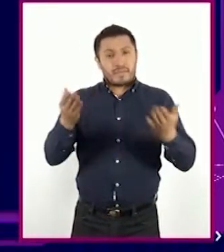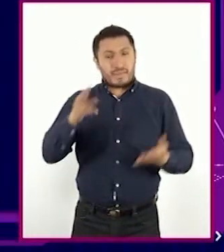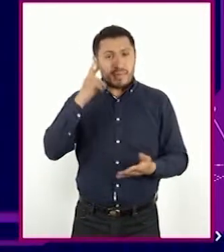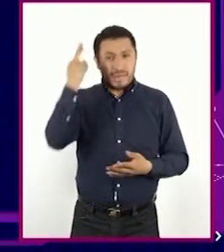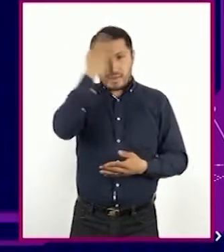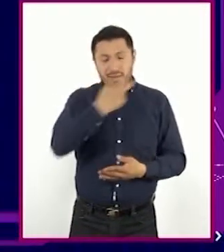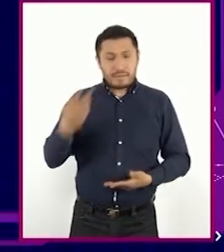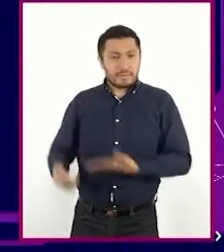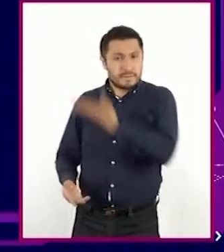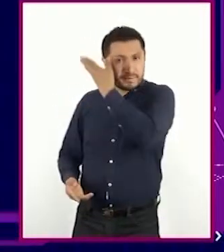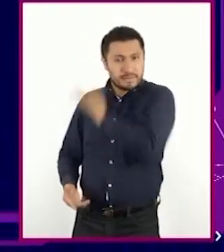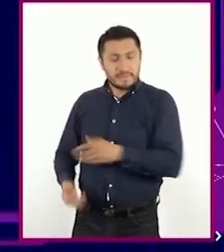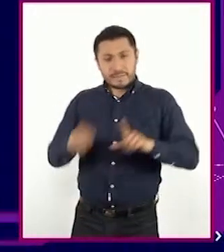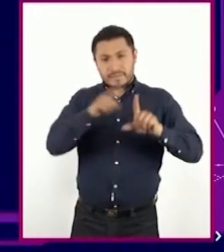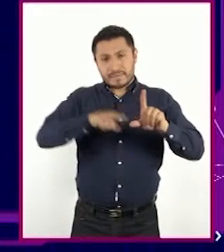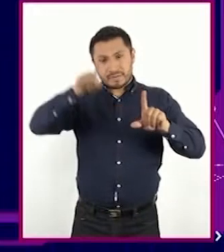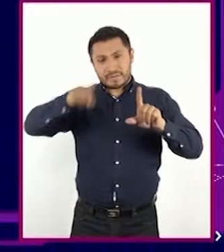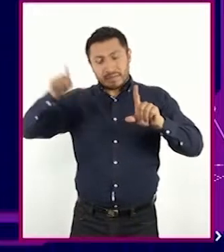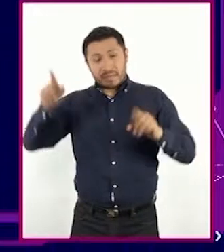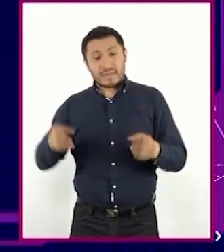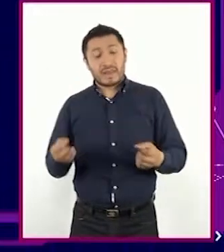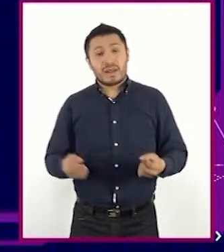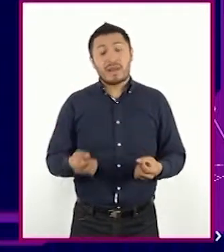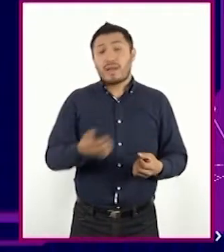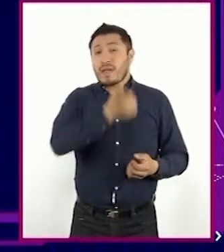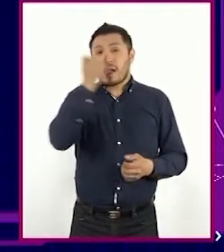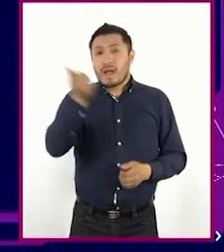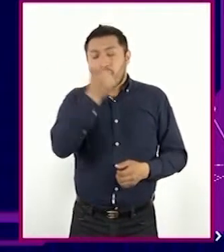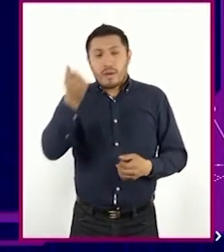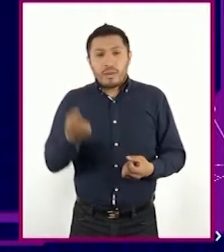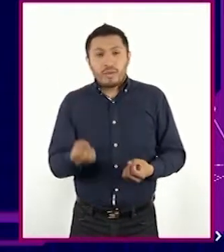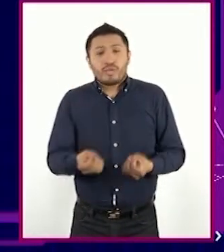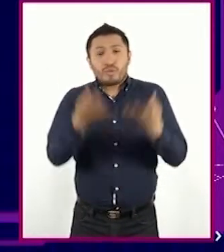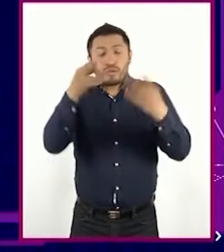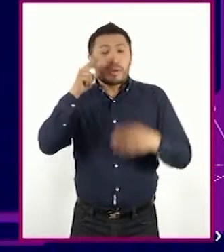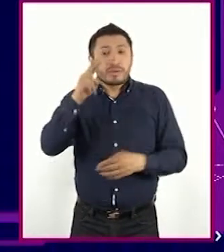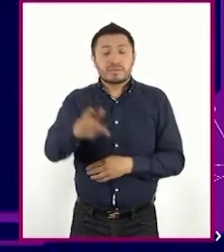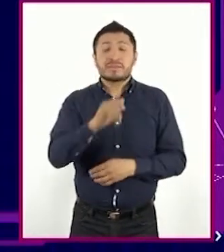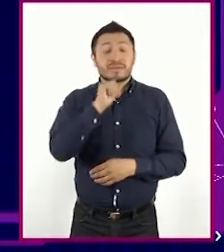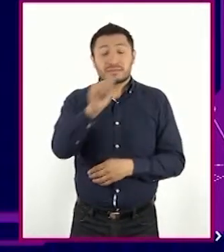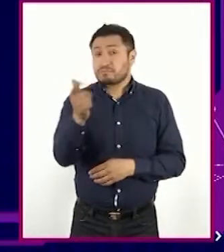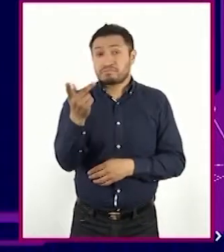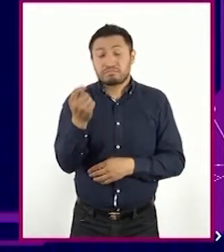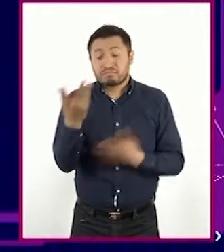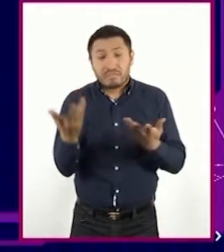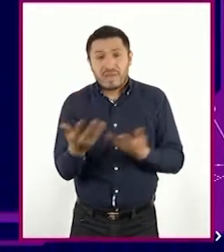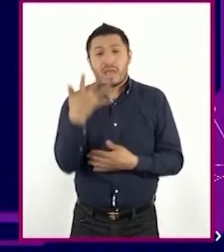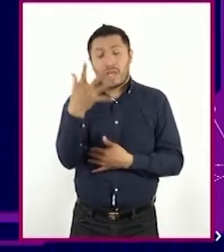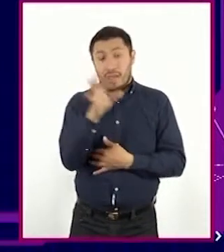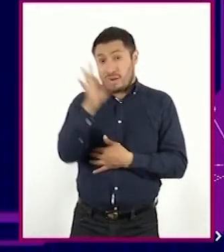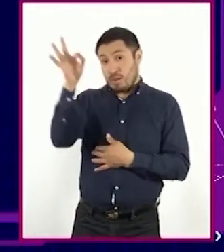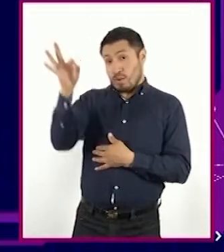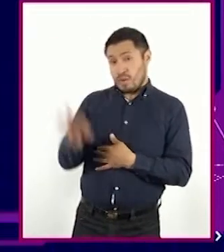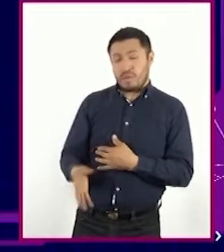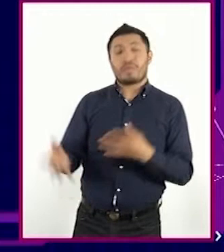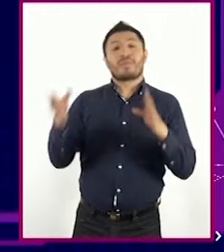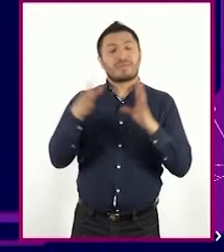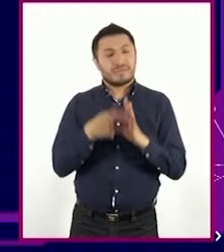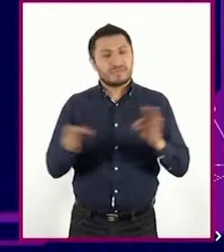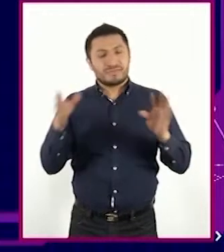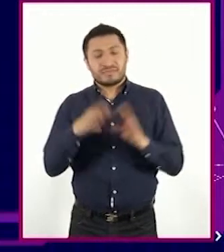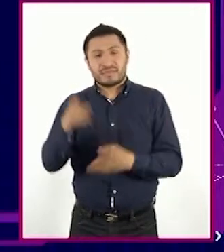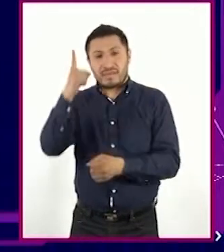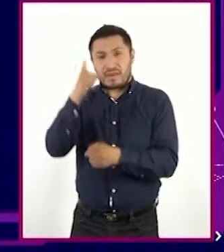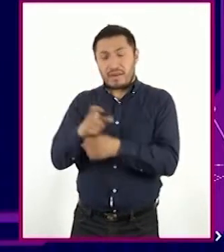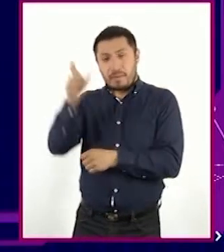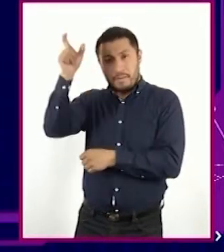¿qué porcentaje de los alumnos no ven la televisión? El 5% que está expresado en la